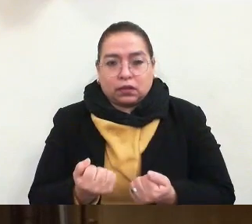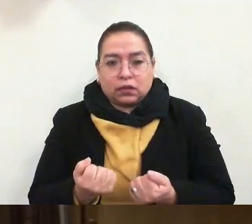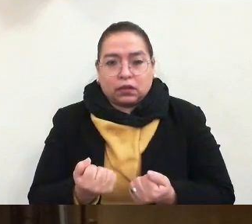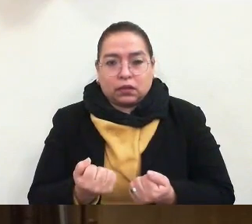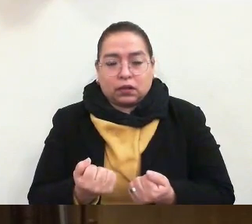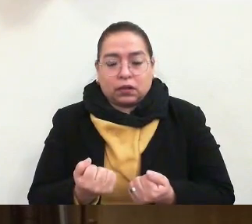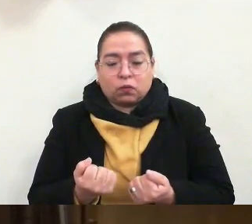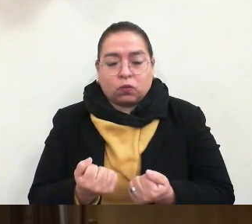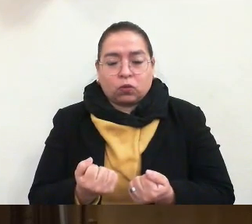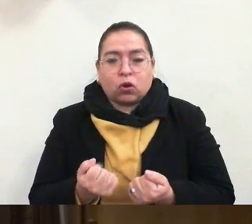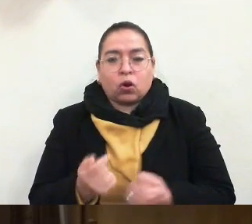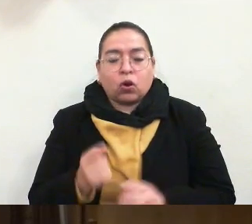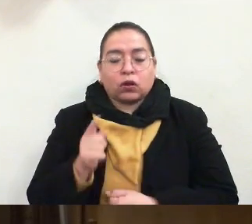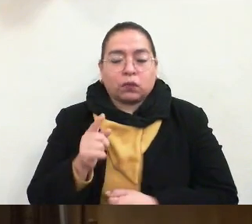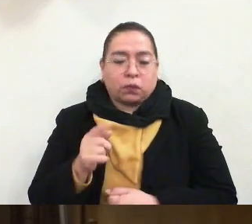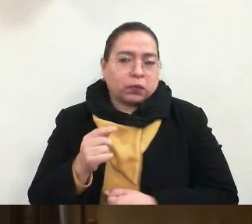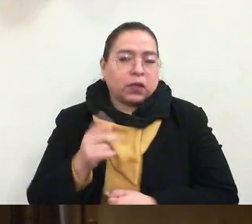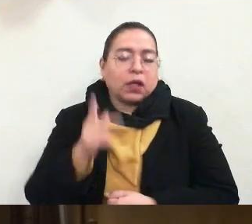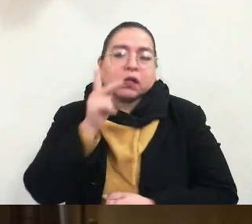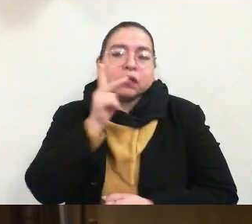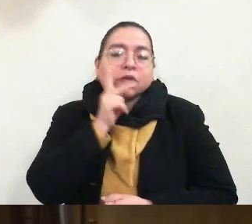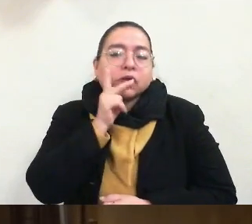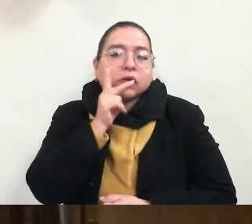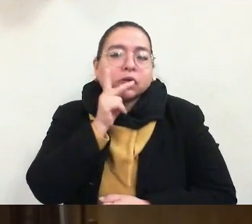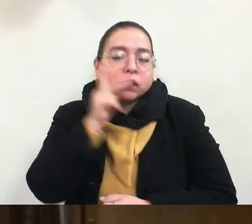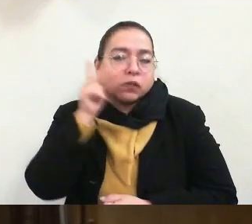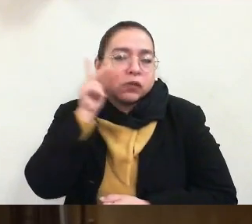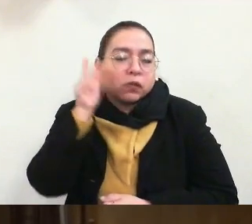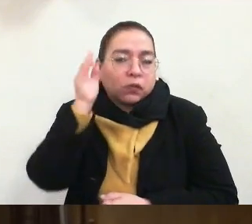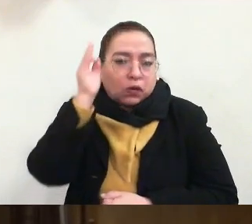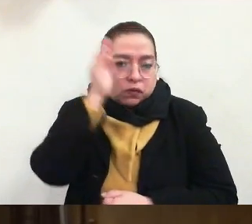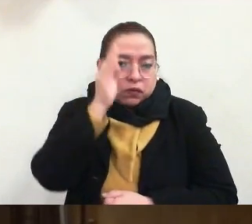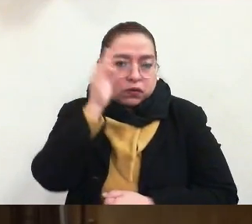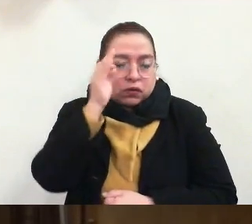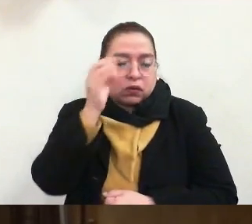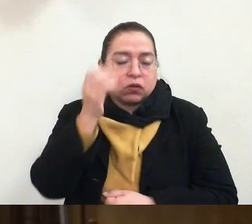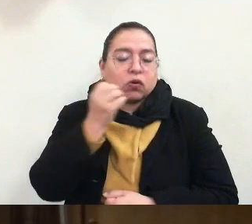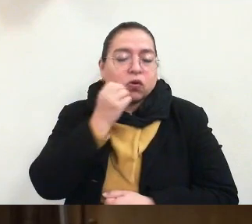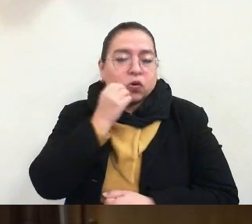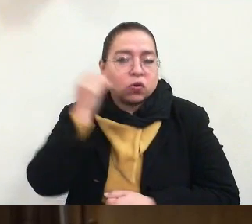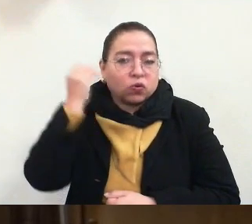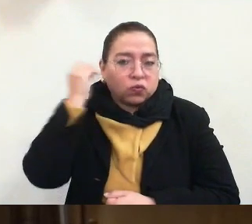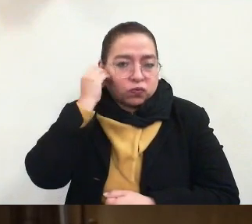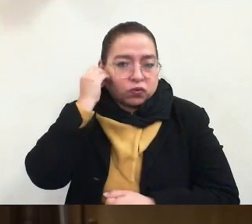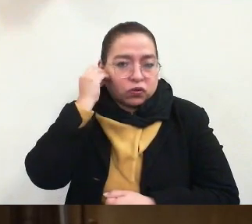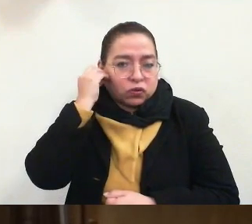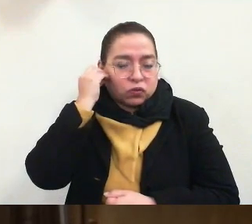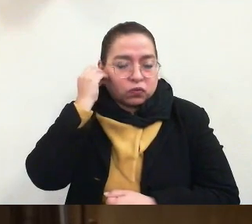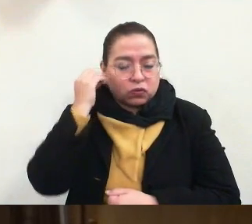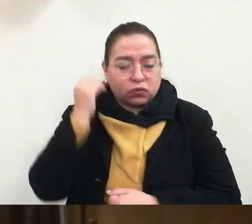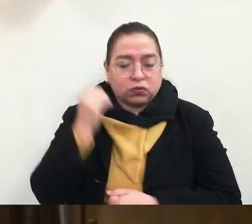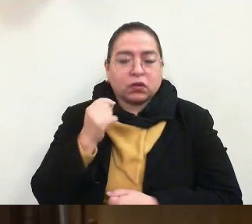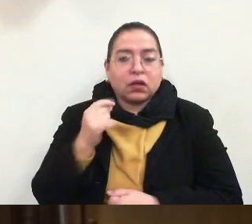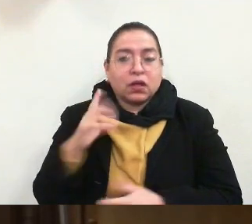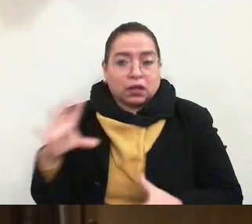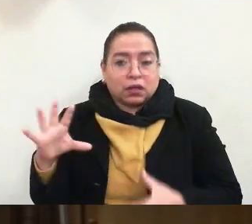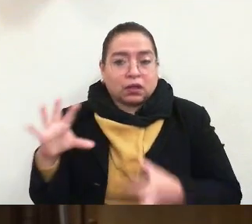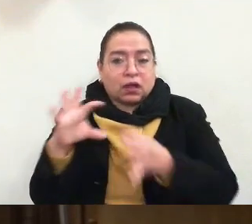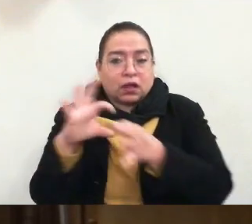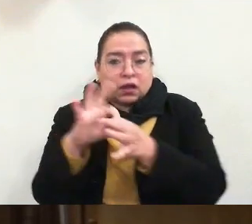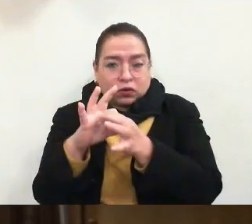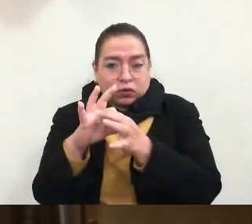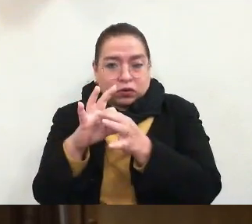del Papa, de los obispos que están en comunión con el Papa, de